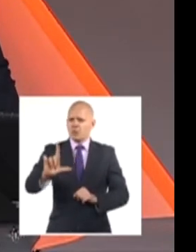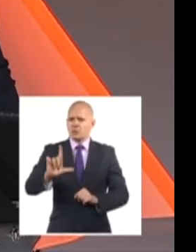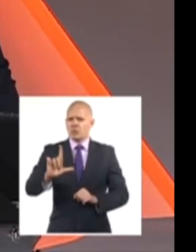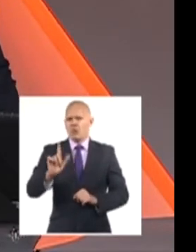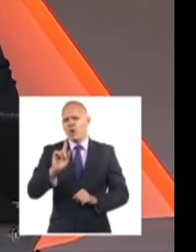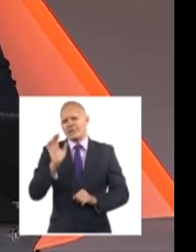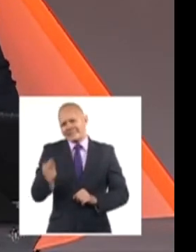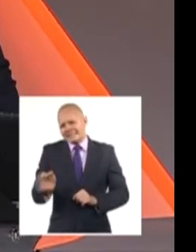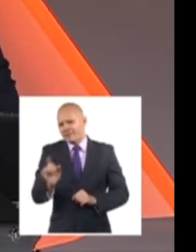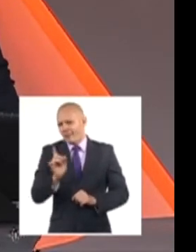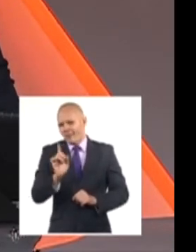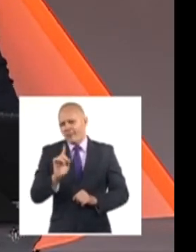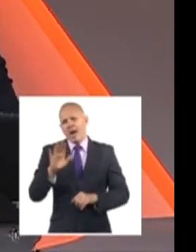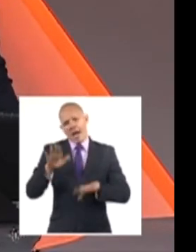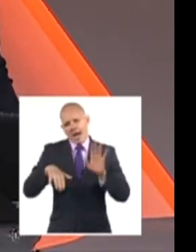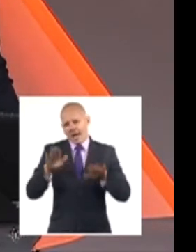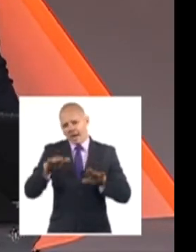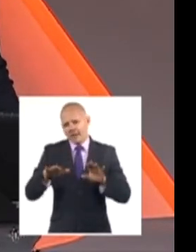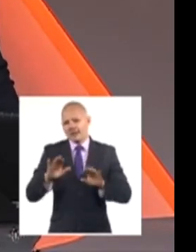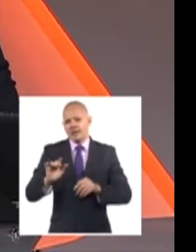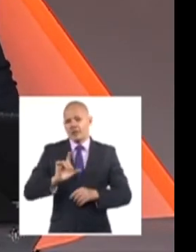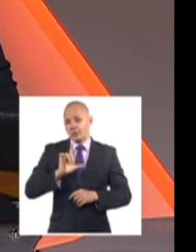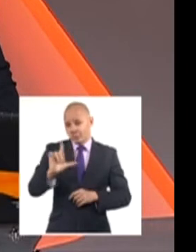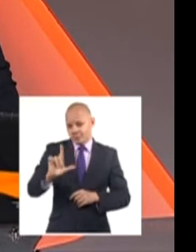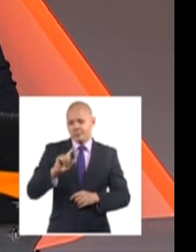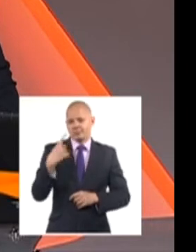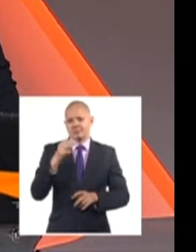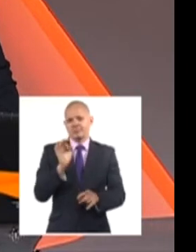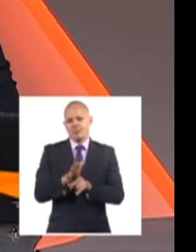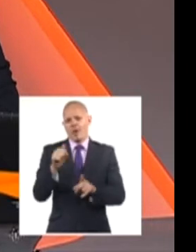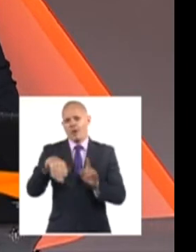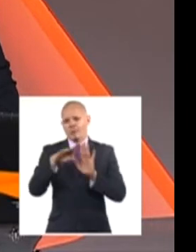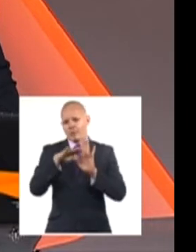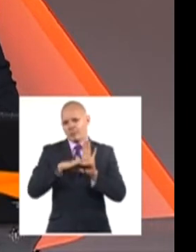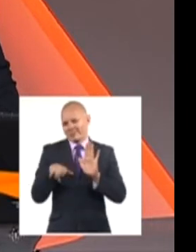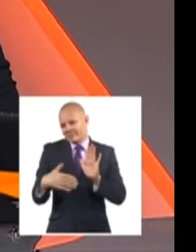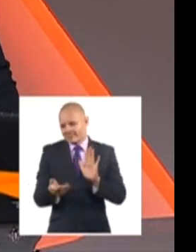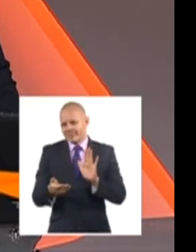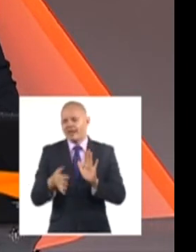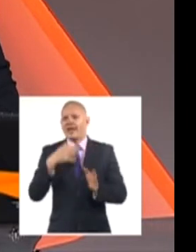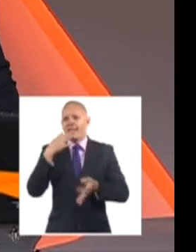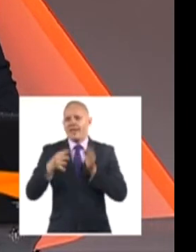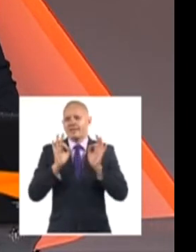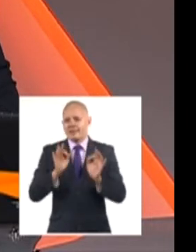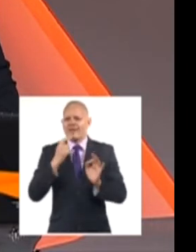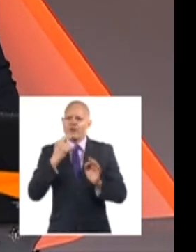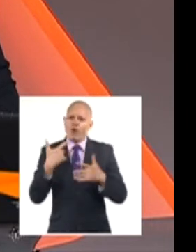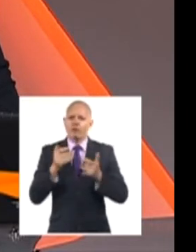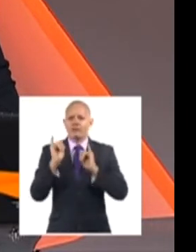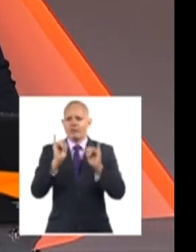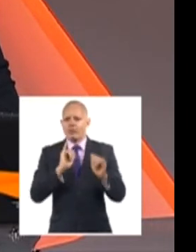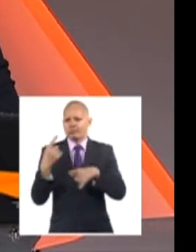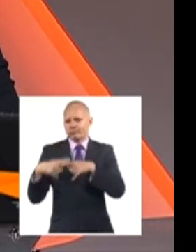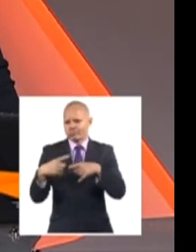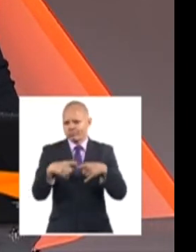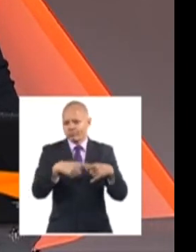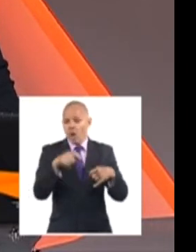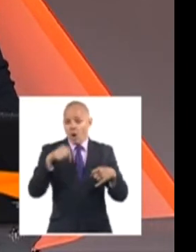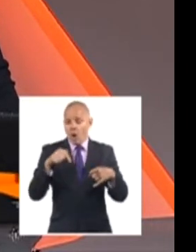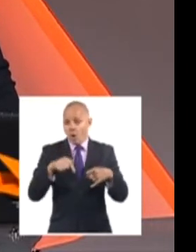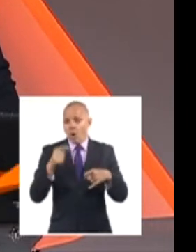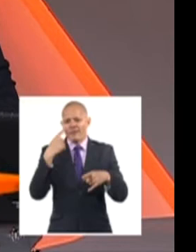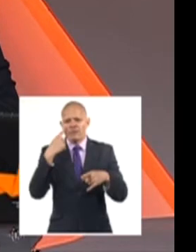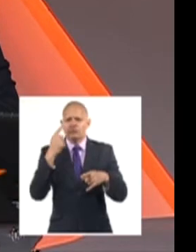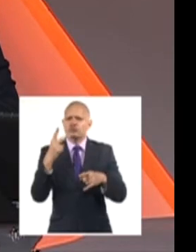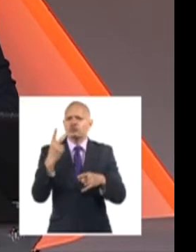estamos comenzando la semana en nuestro programa y lo vamos a hacer con dos jornadas dos